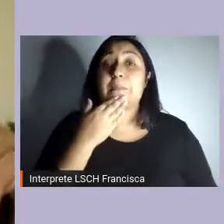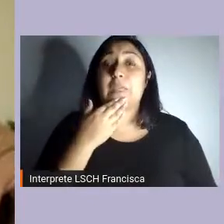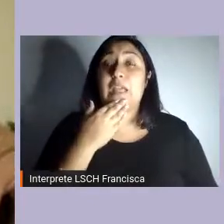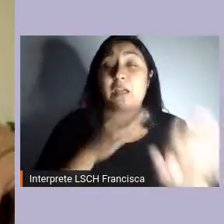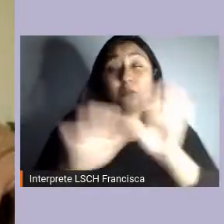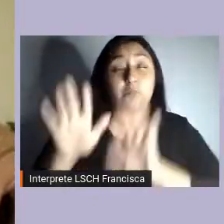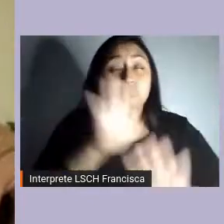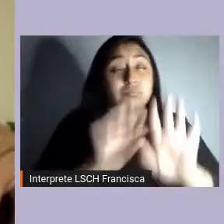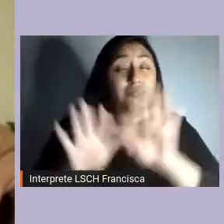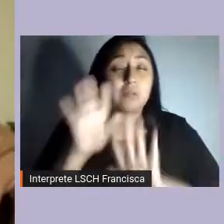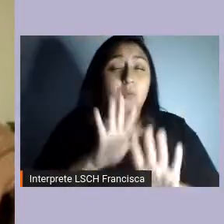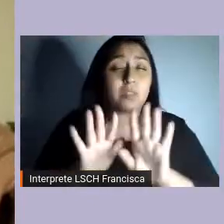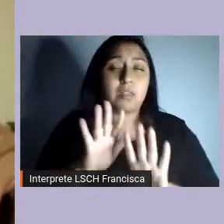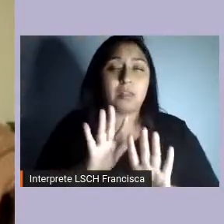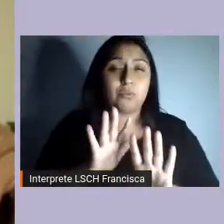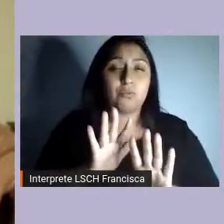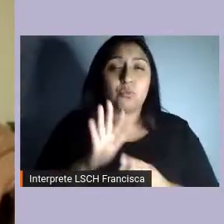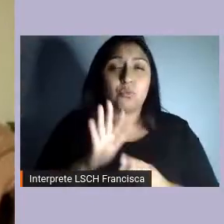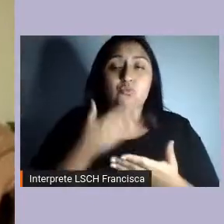cuidado